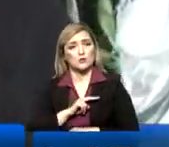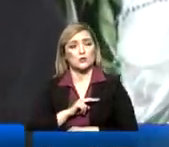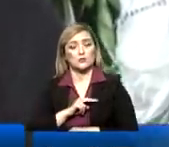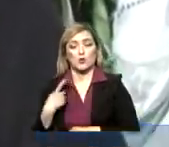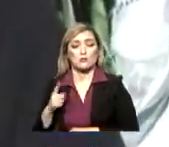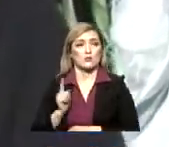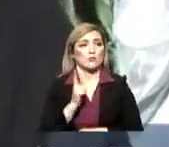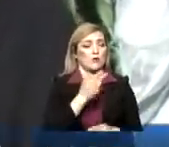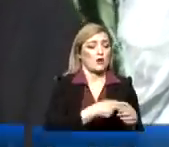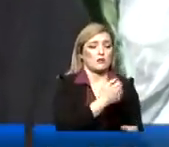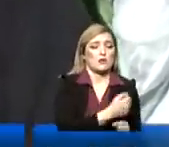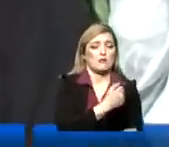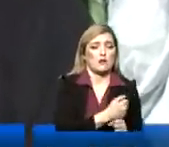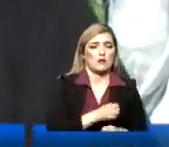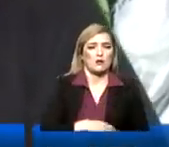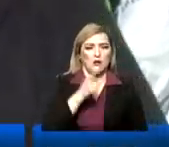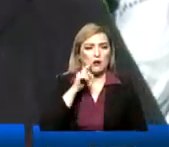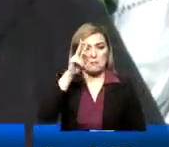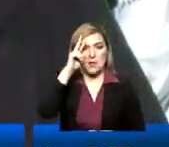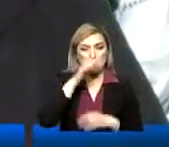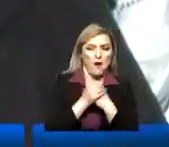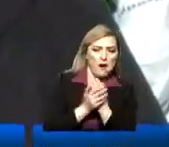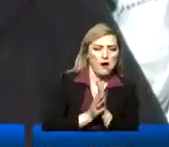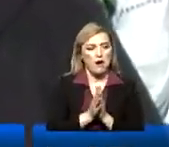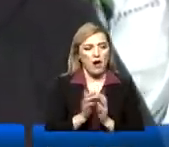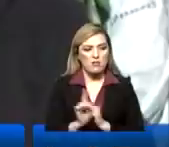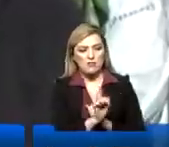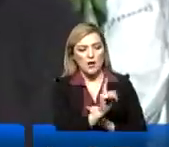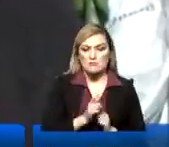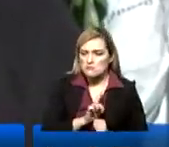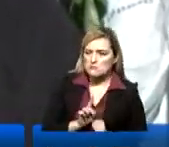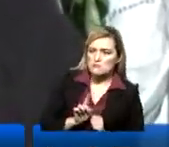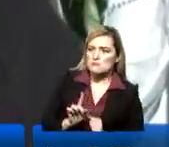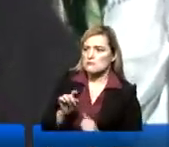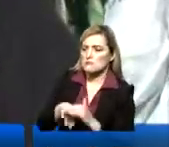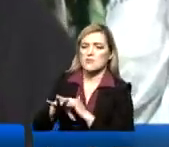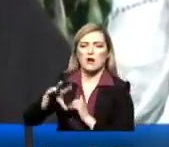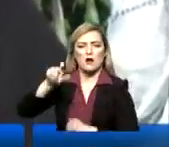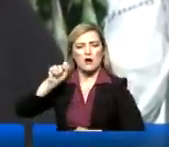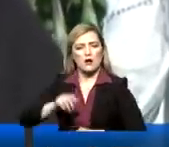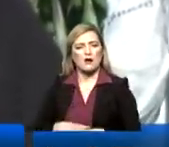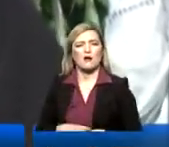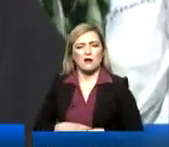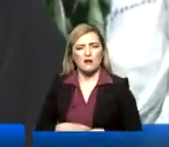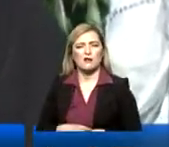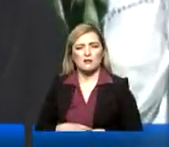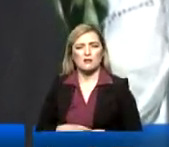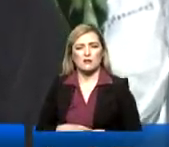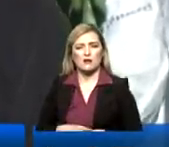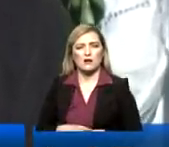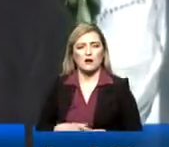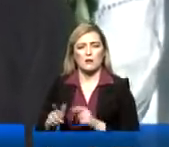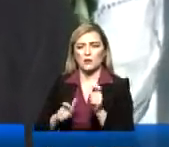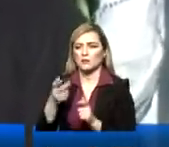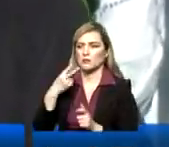al trabajo, entonces el mañoso ya está listo para ir a robar y la gente sabe bien que dentro a robar y nunca dicen deje